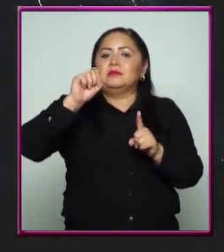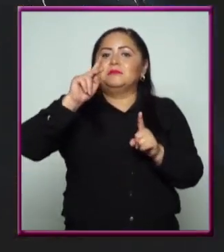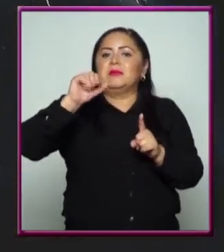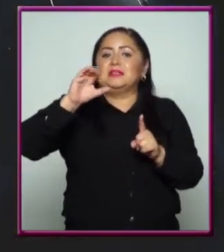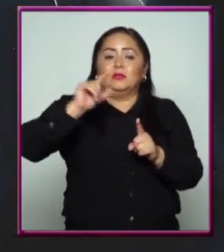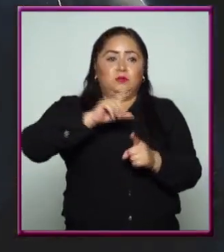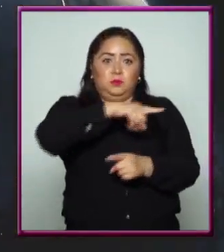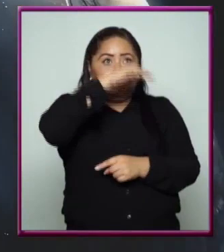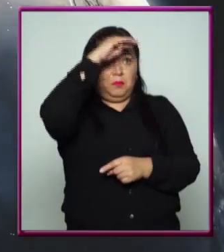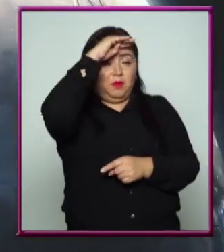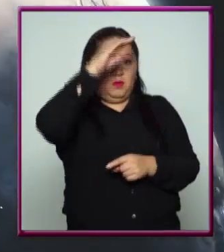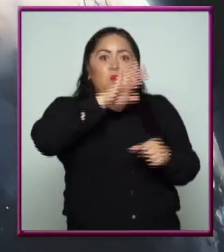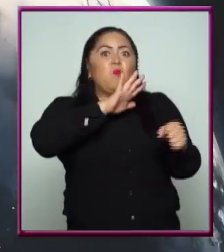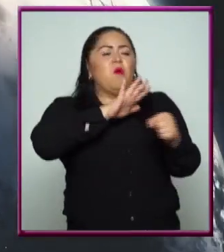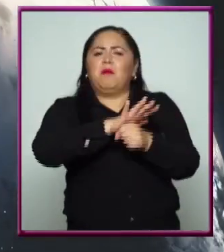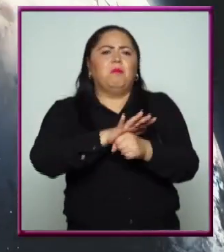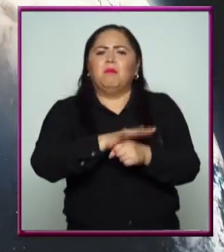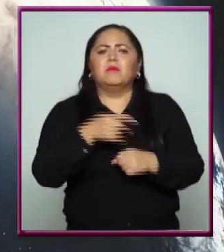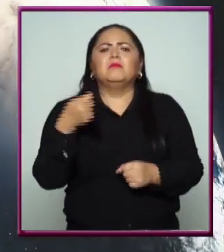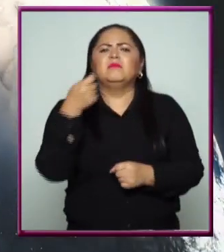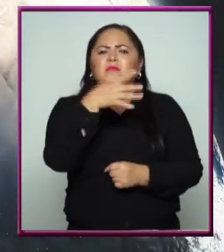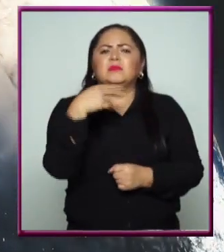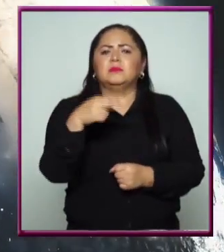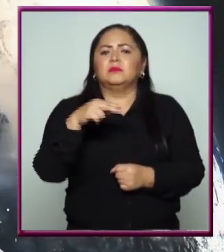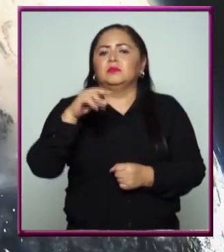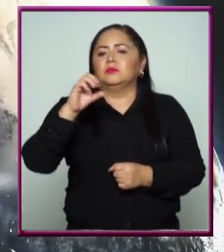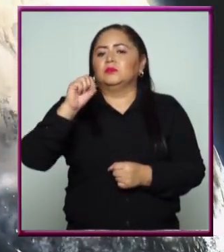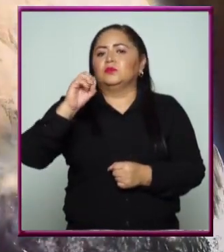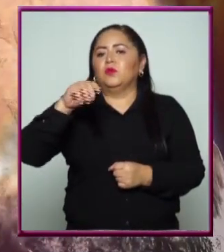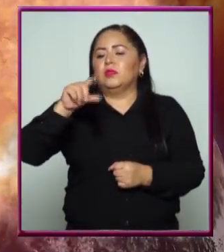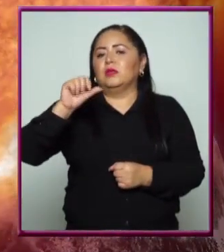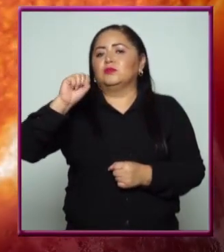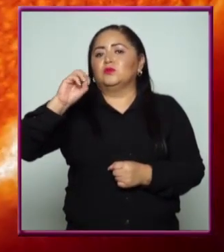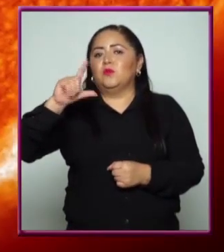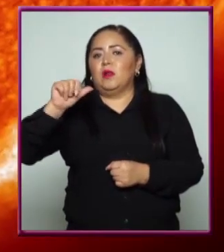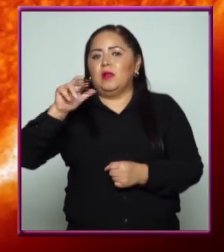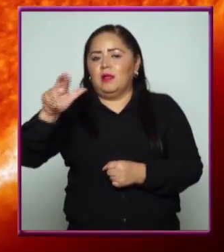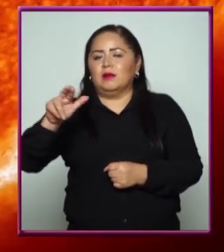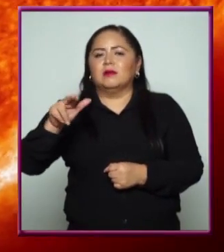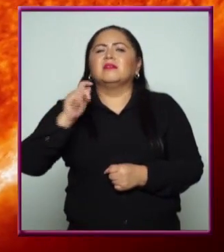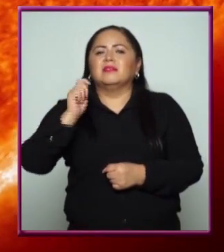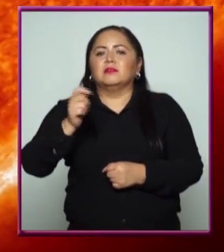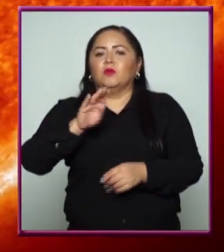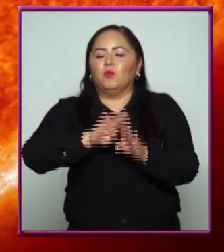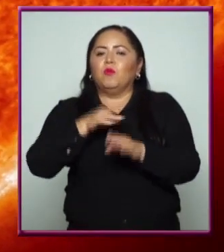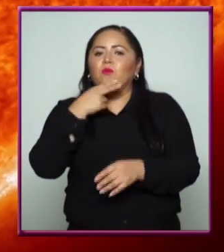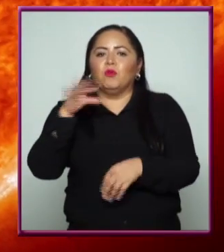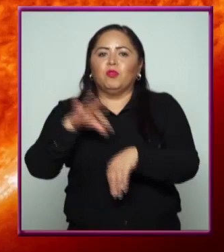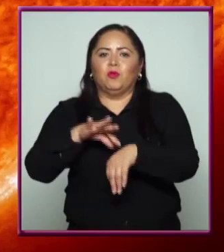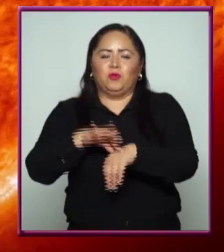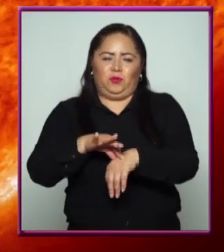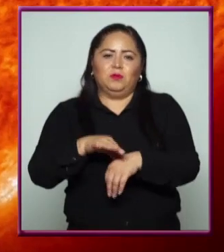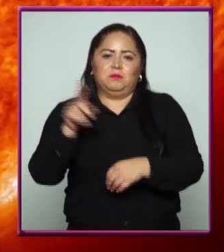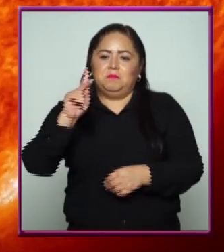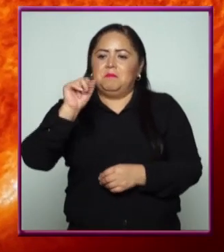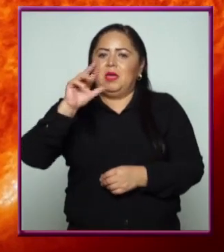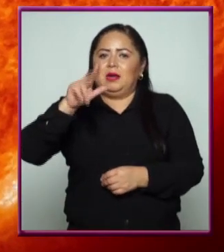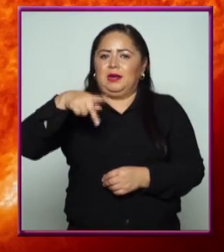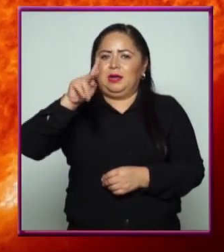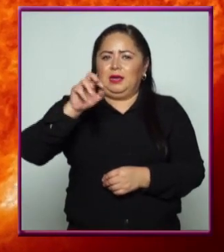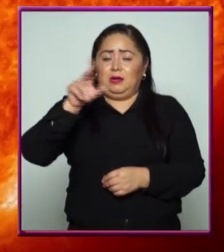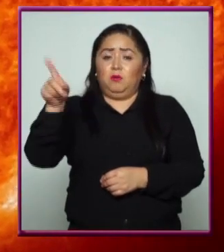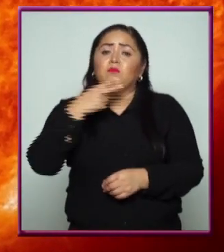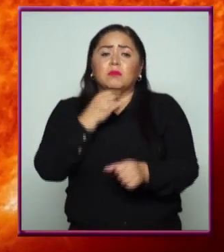pero no cualquier tipo de sonda. Se le llama Sonda Solar Parker en homenaje al doctor Eugene Parker, que